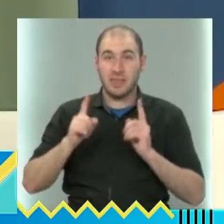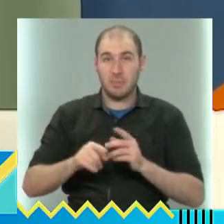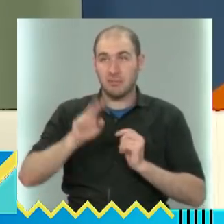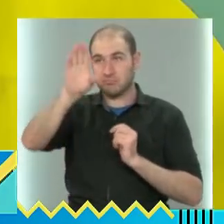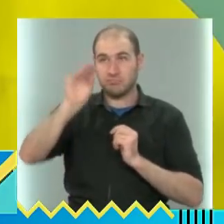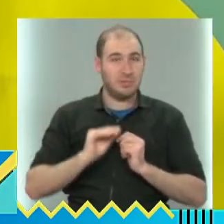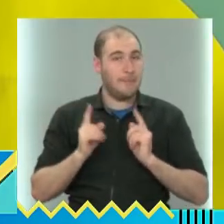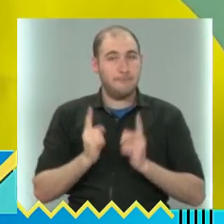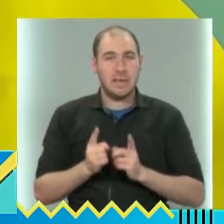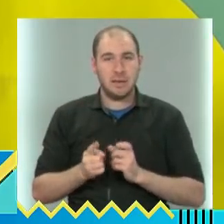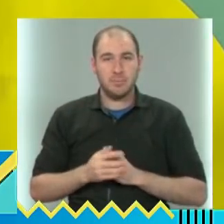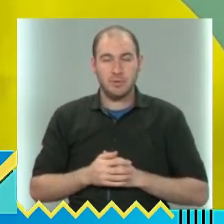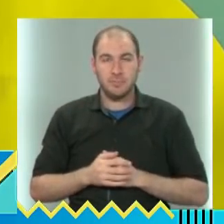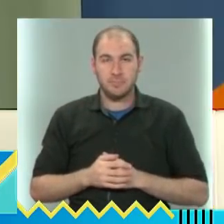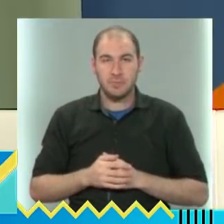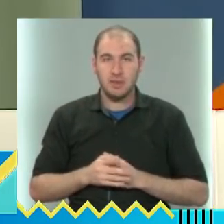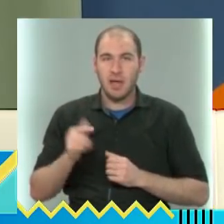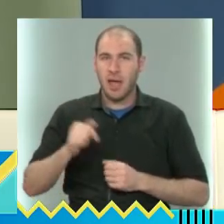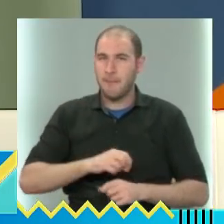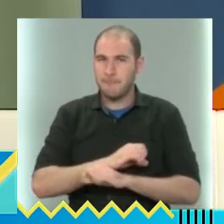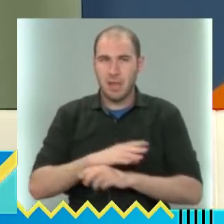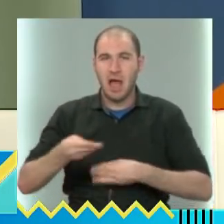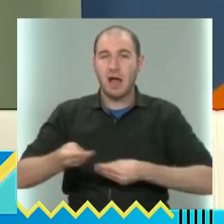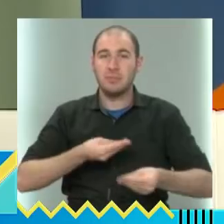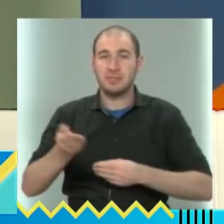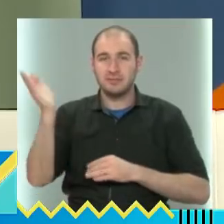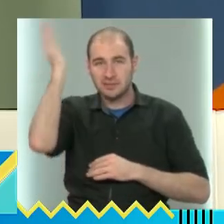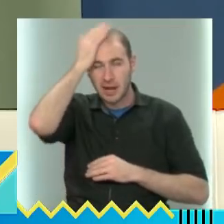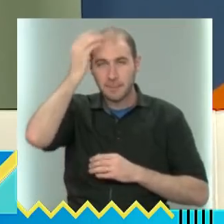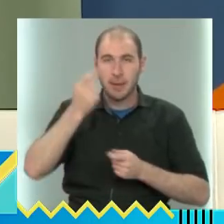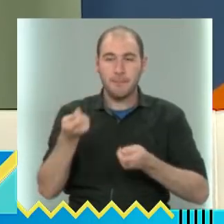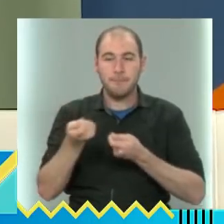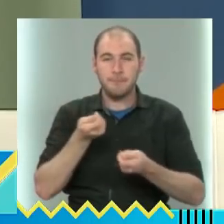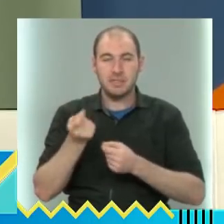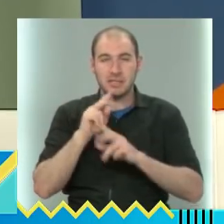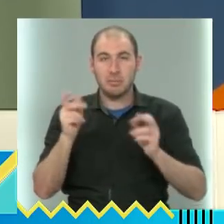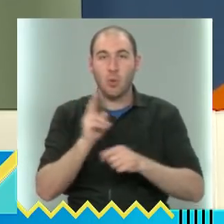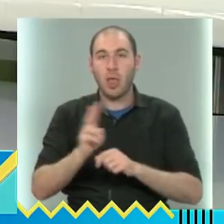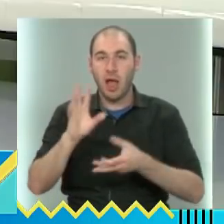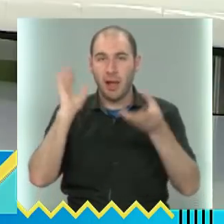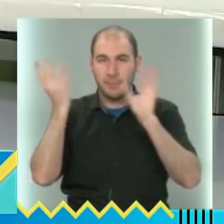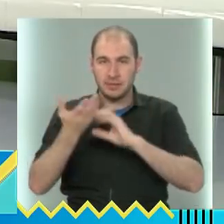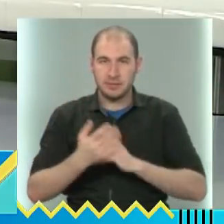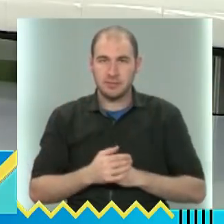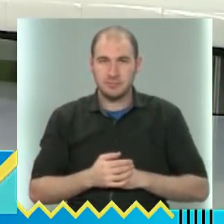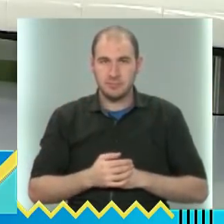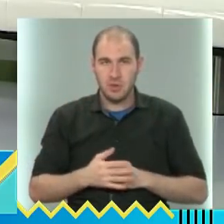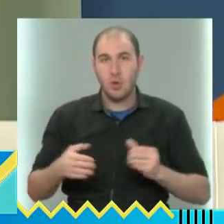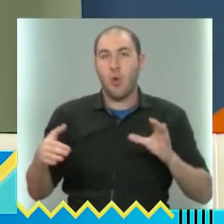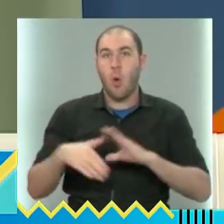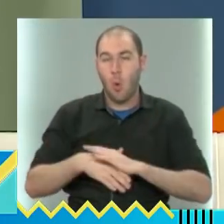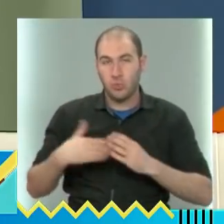ese mismo rumbo, el rumbo tremendo de la administración Trump en materia de cuidado del ambiente. Y de que